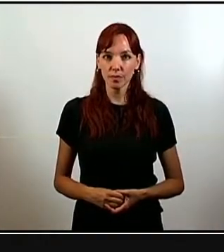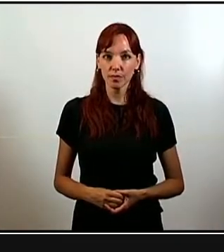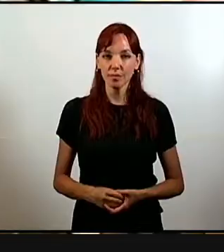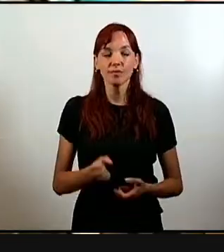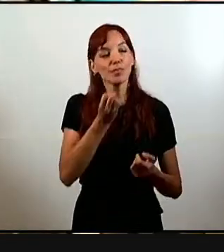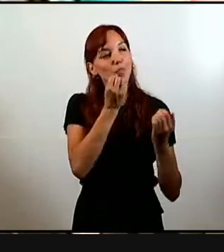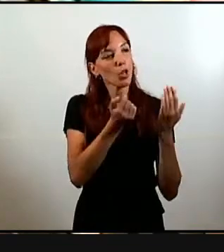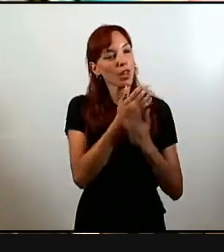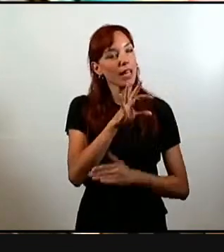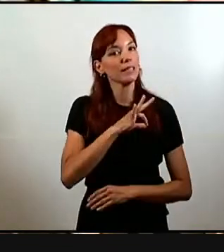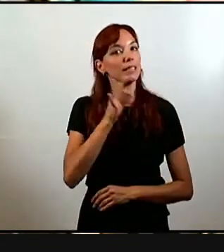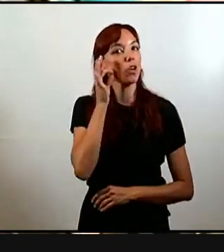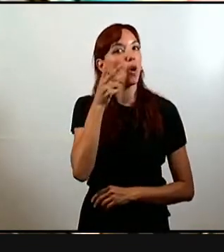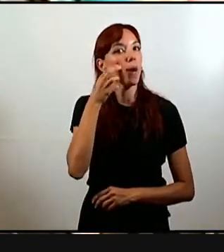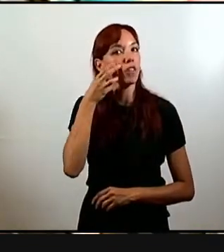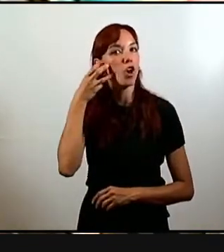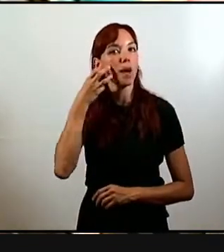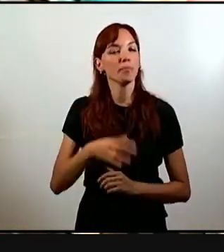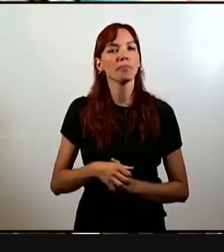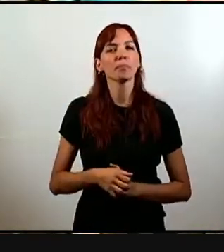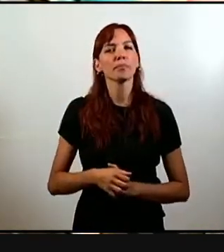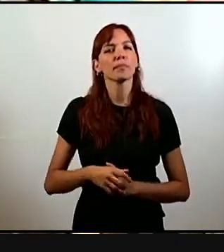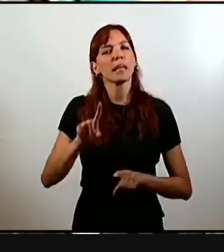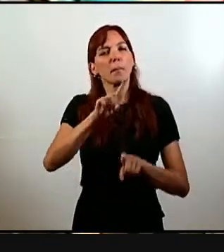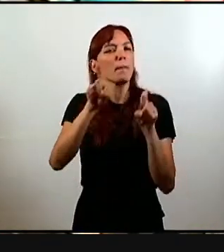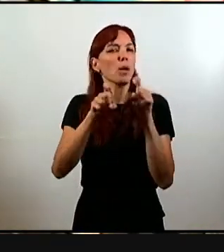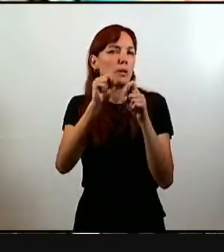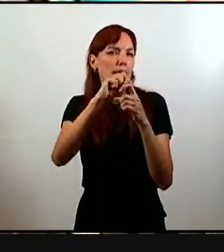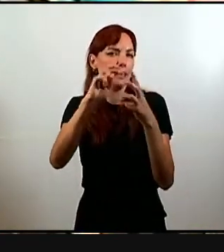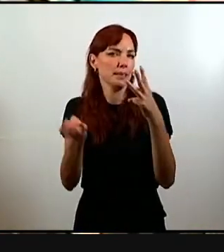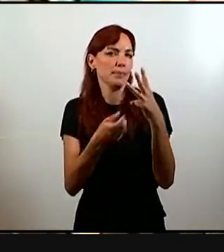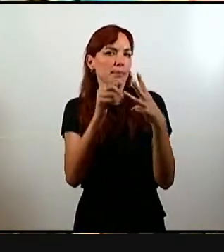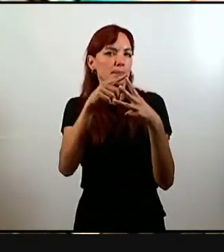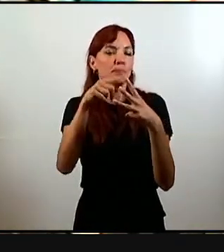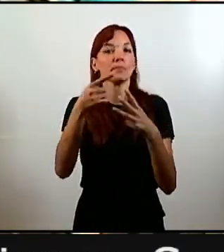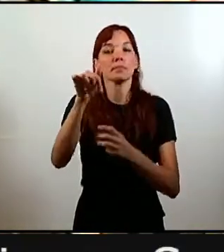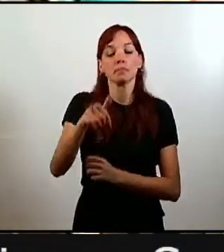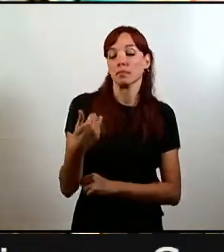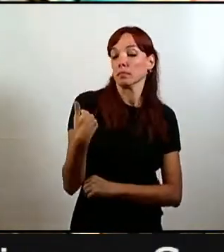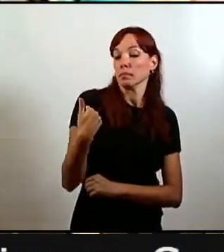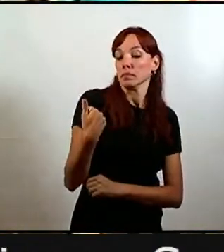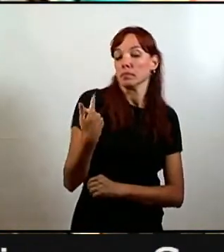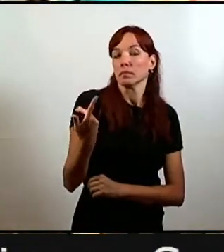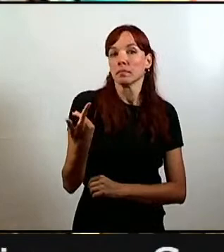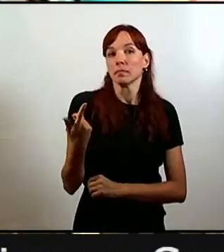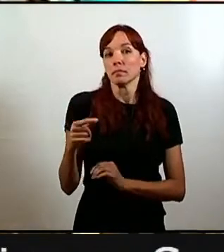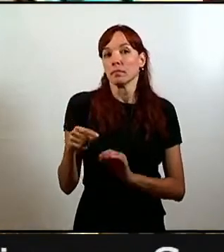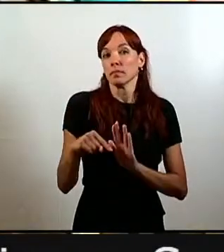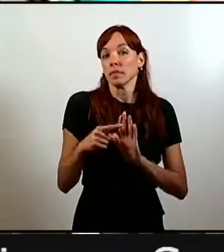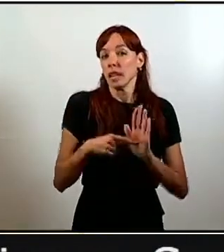Buenos días, señora Guardiola. Varias cuestiones. ¿Se ha aprobado hoy nombramiento de directores generales?